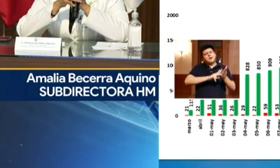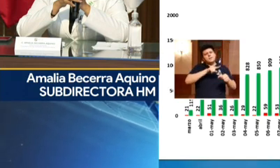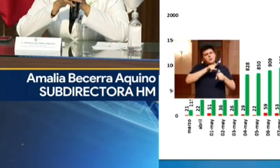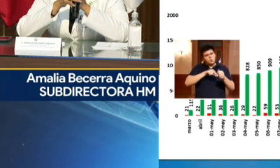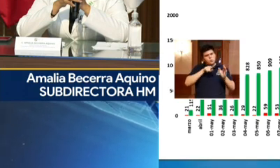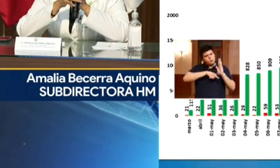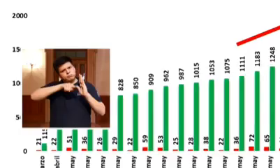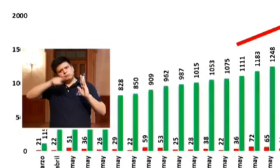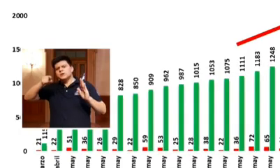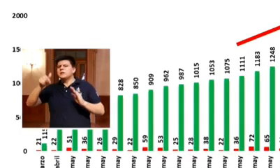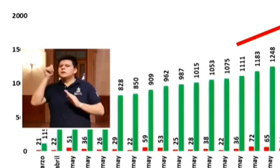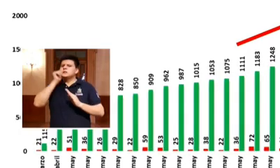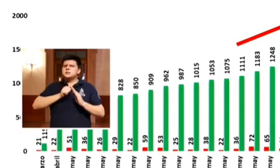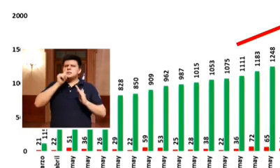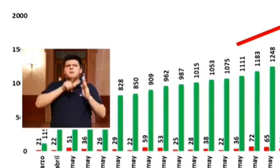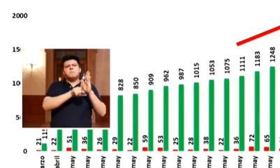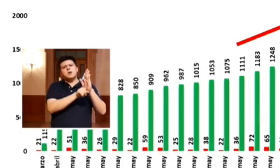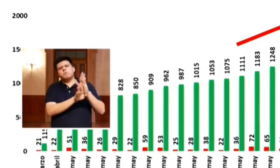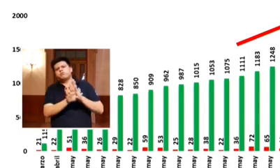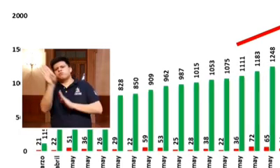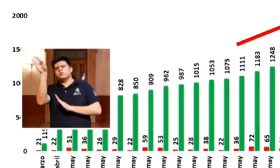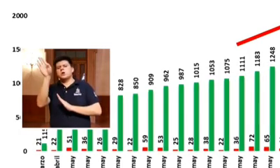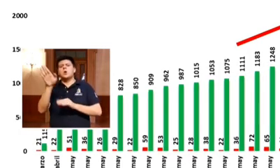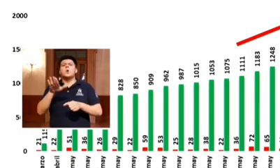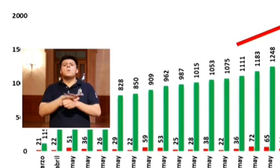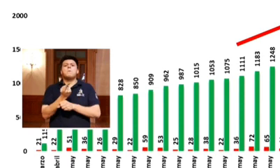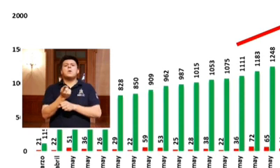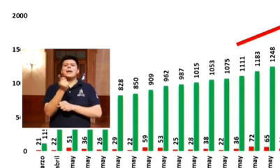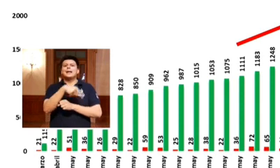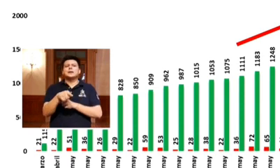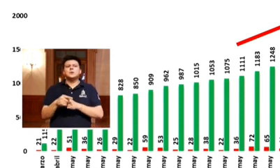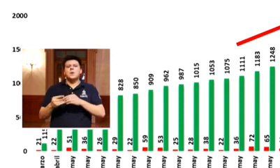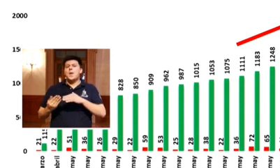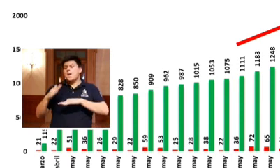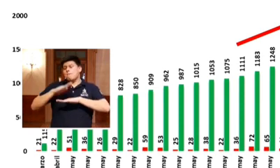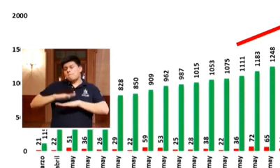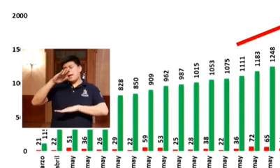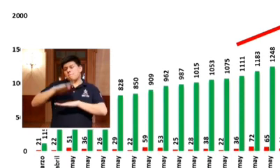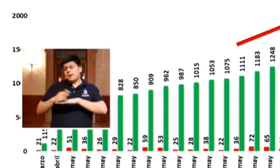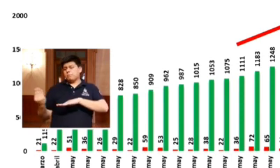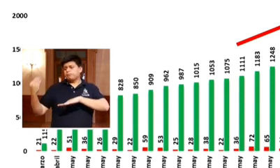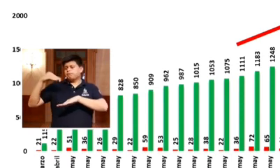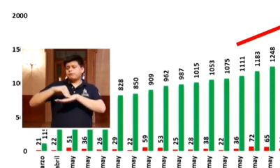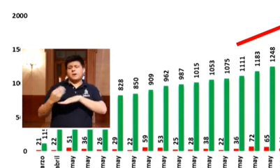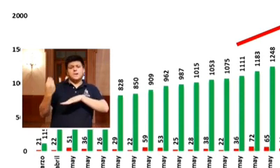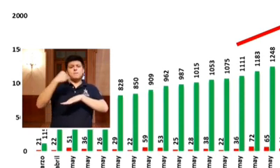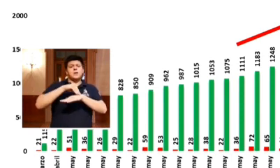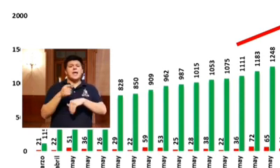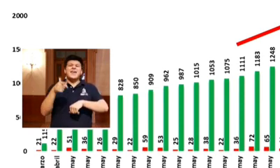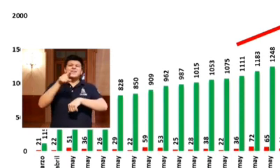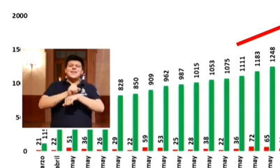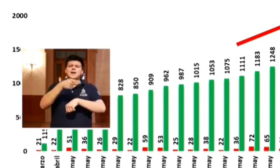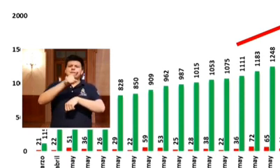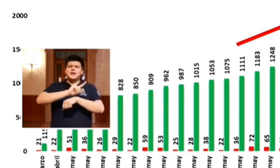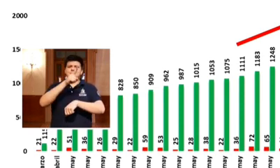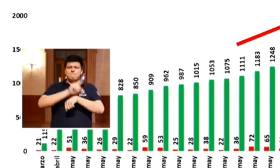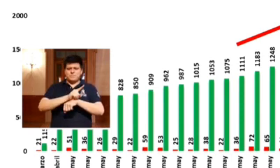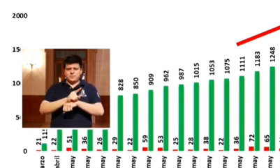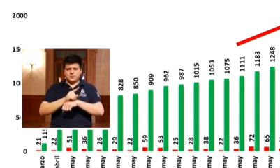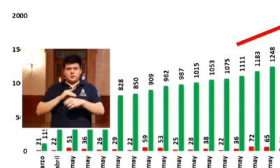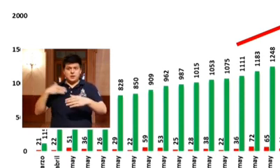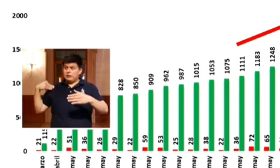estar siempre ascendente porque se van sumando los casos de un día, otro día y otro día